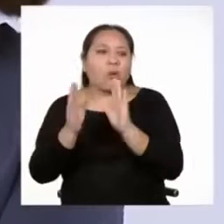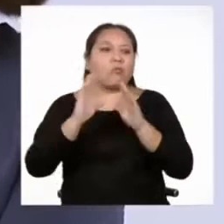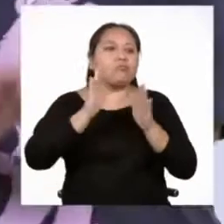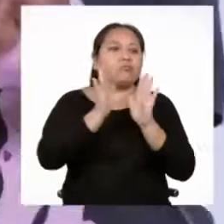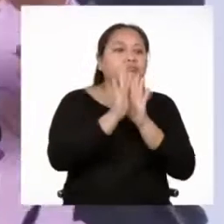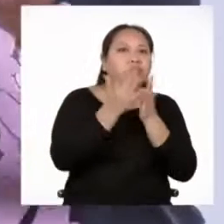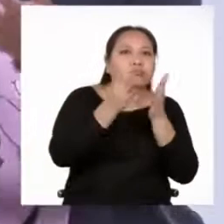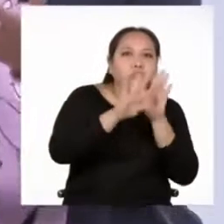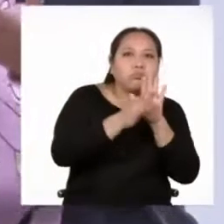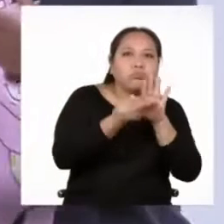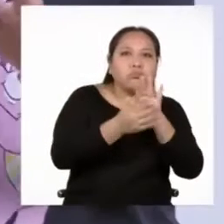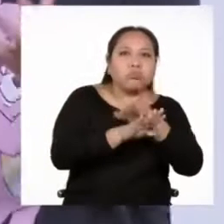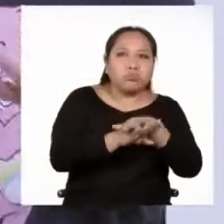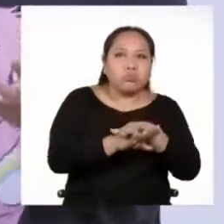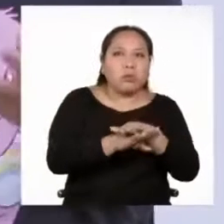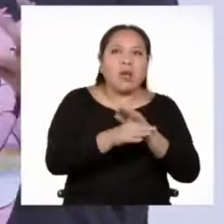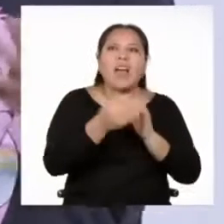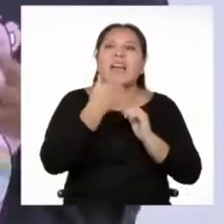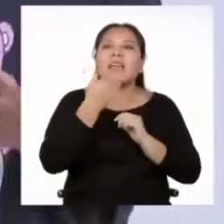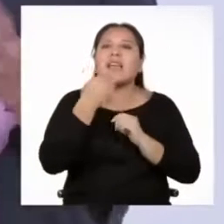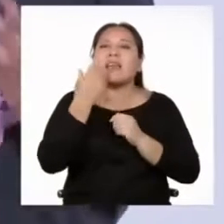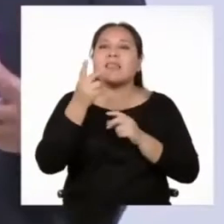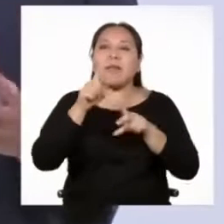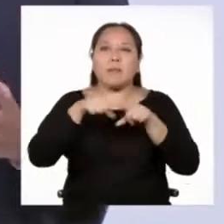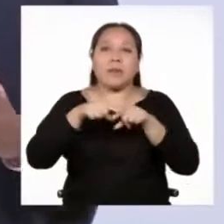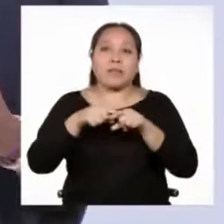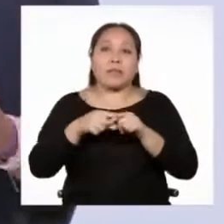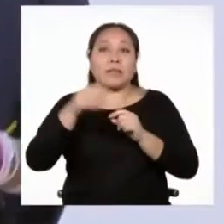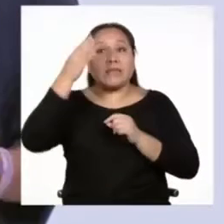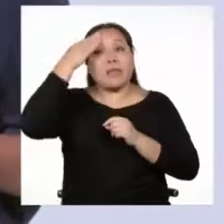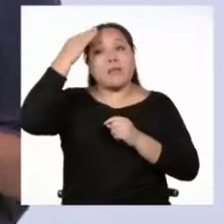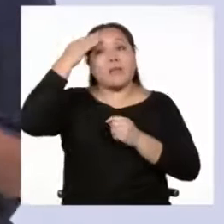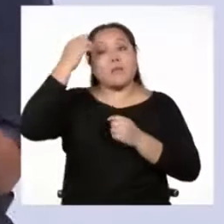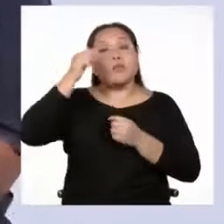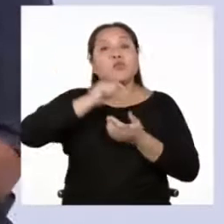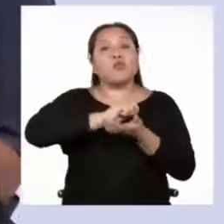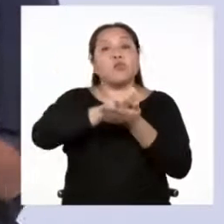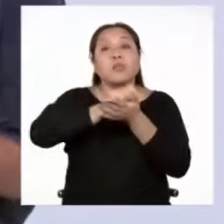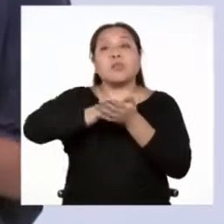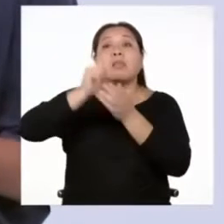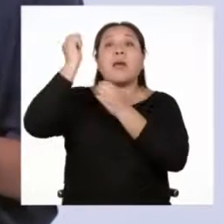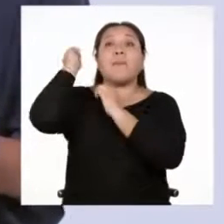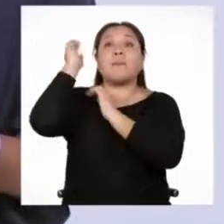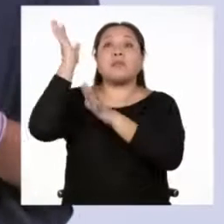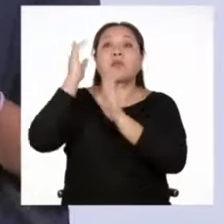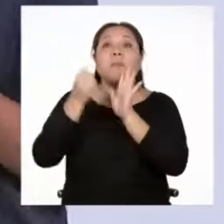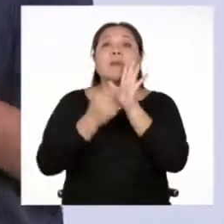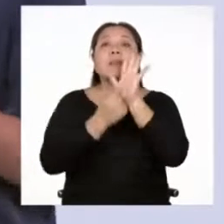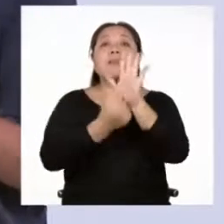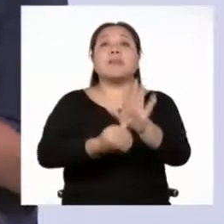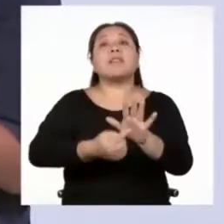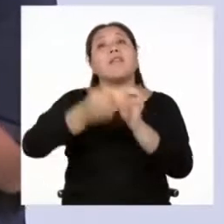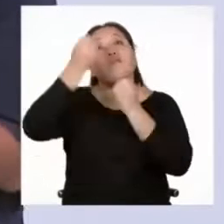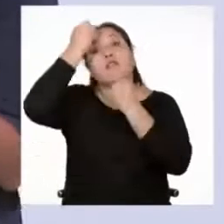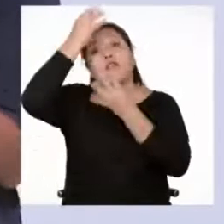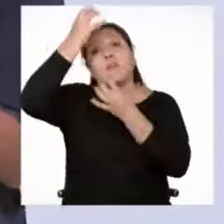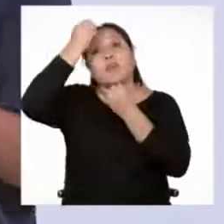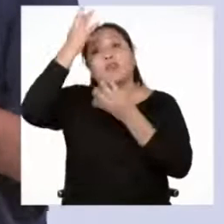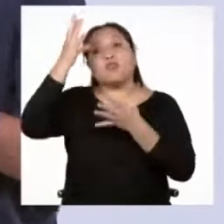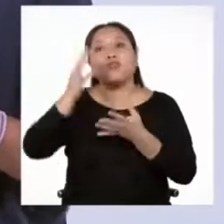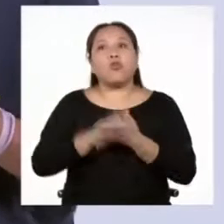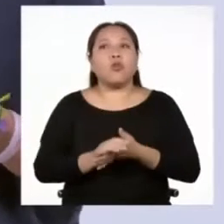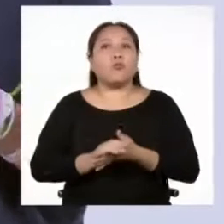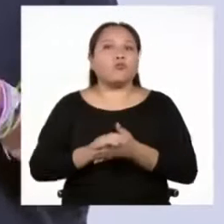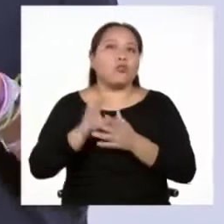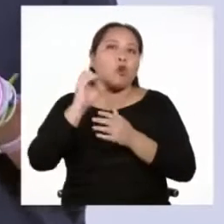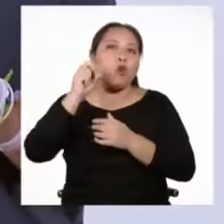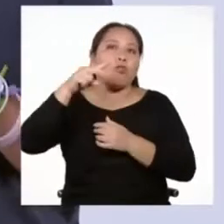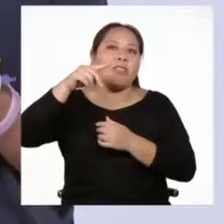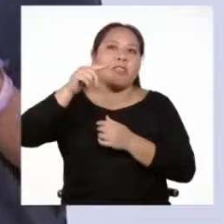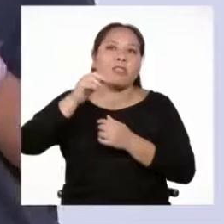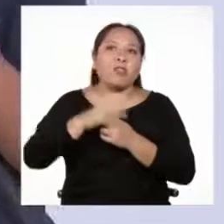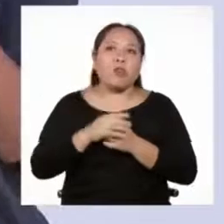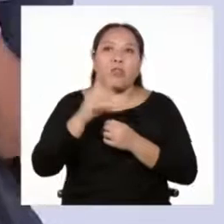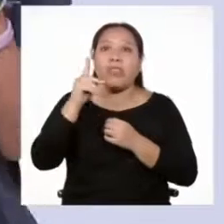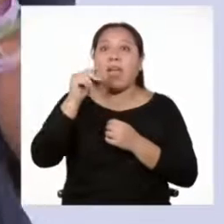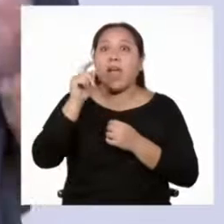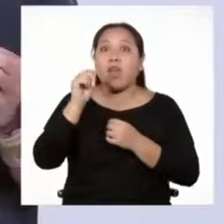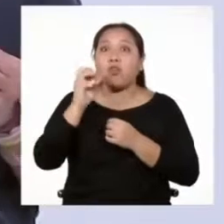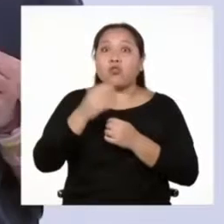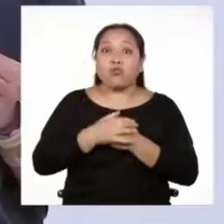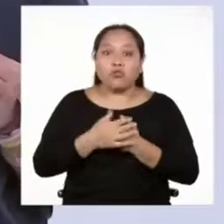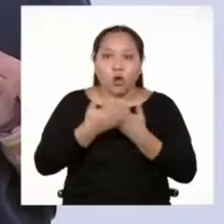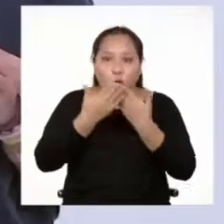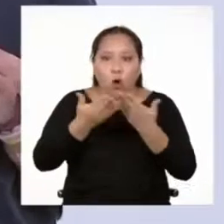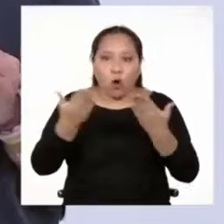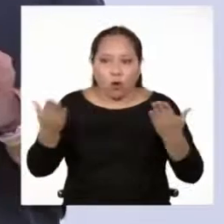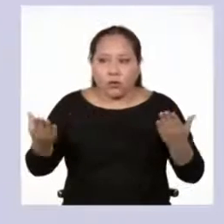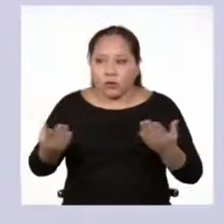decir. Además, sabemos que un texto expositivo es aquel que presenta información como contenidos, datos, hechos que provienen